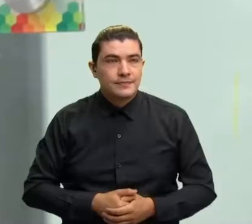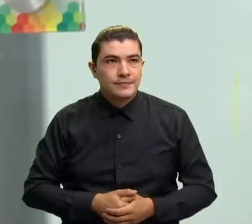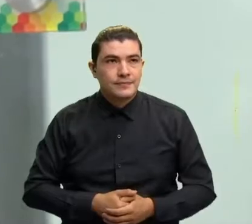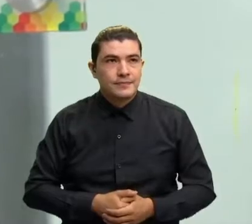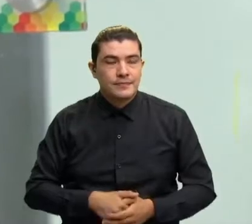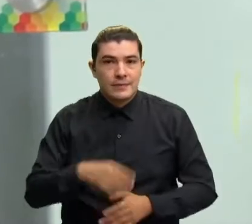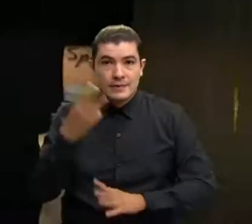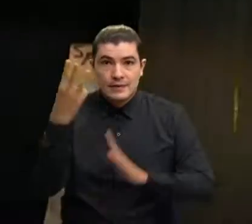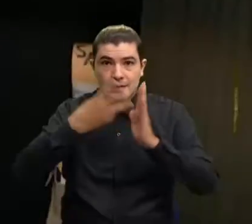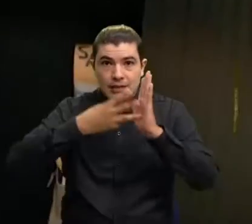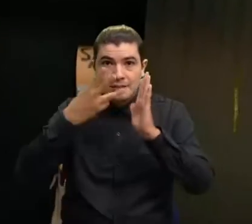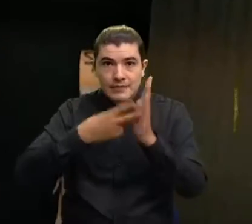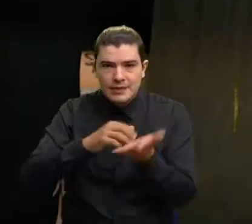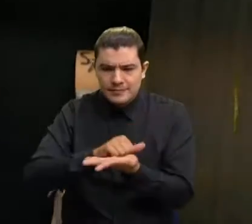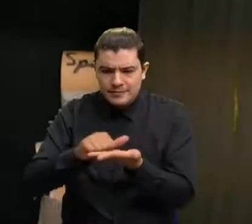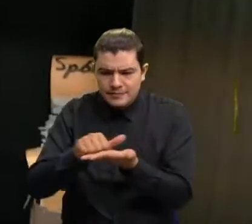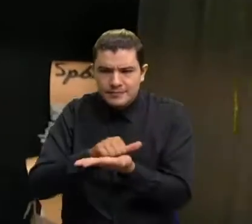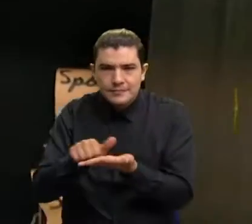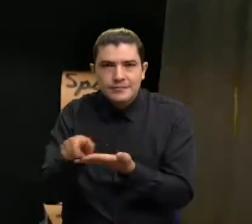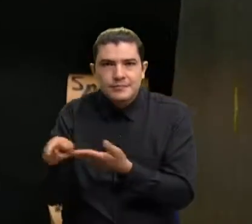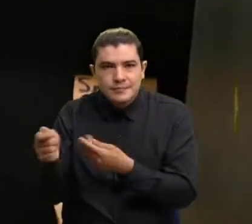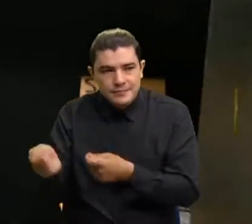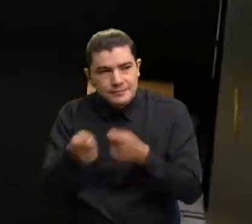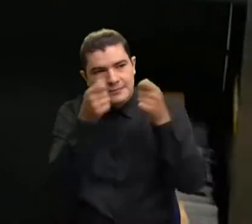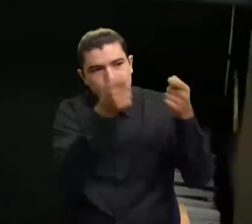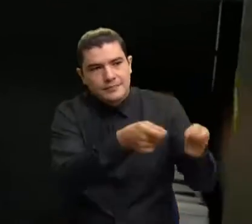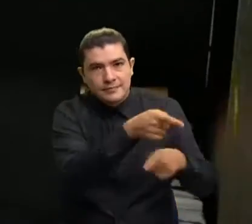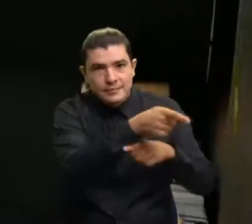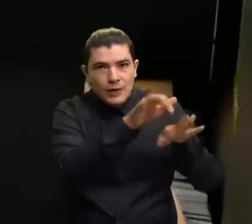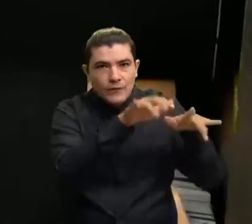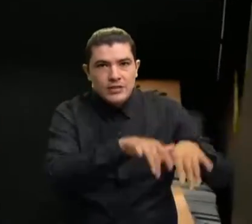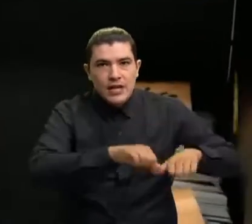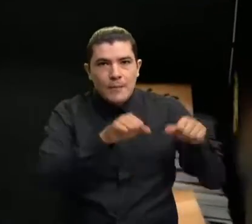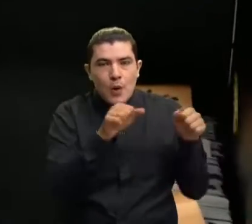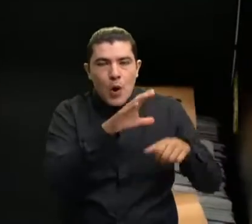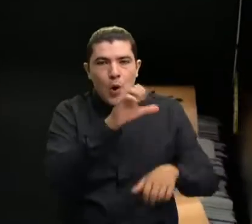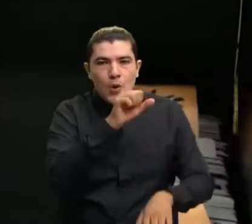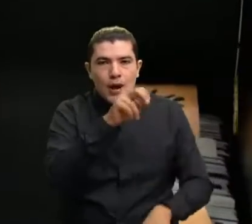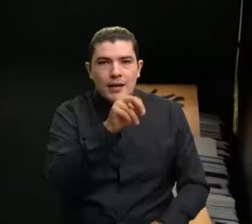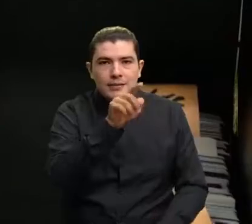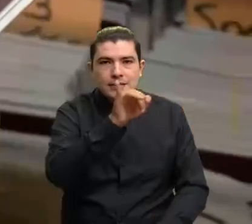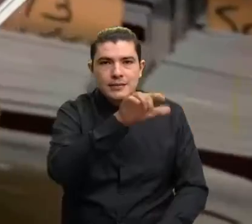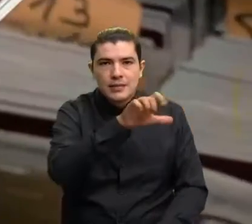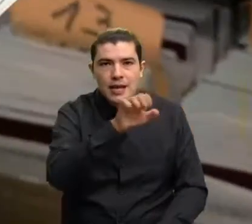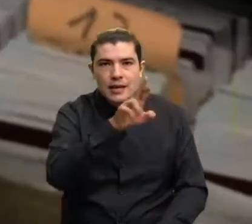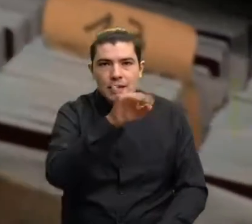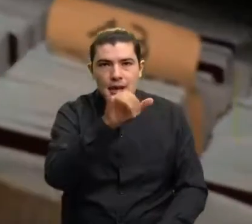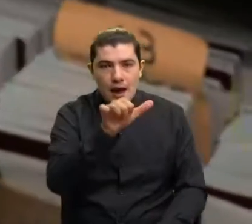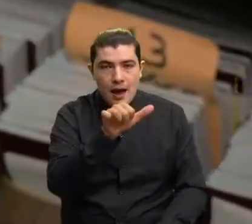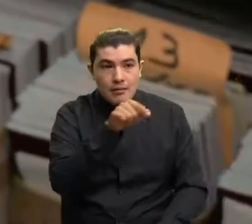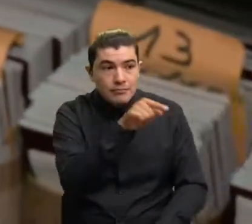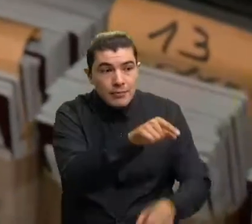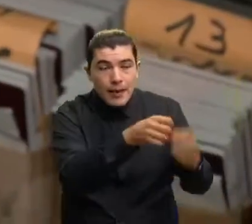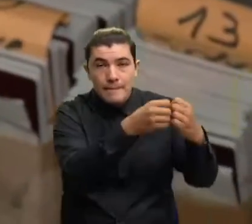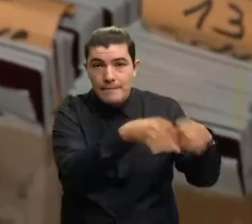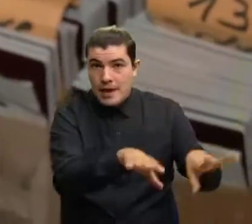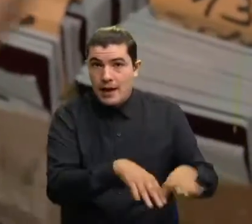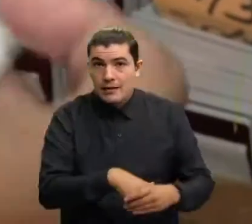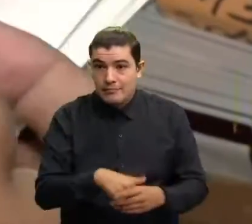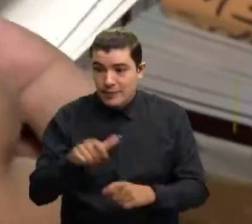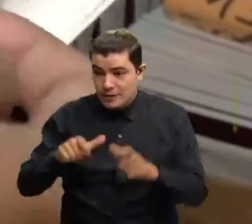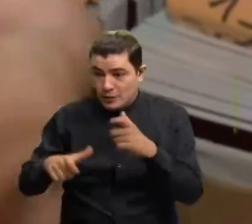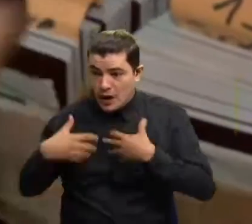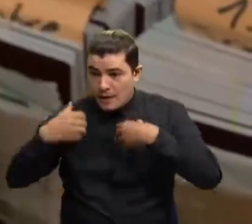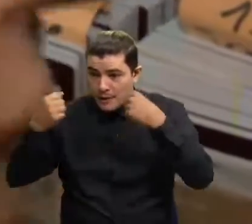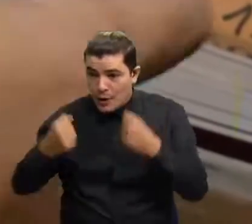Son 3.000 pasaportes que serán devueltos a la Cancillería. Estos se perderán y sus dueños no tendrán la oportunidad